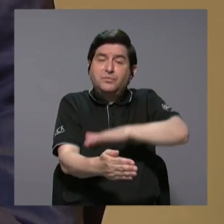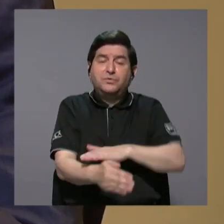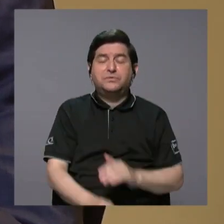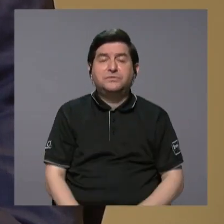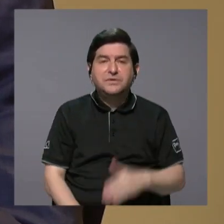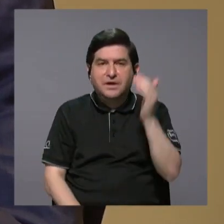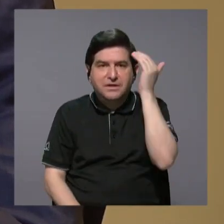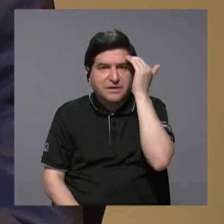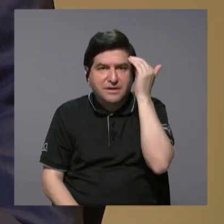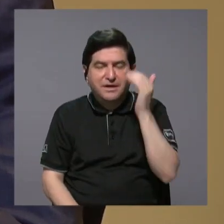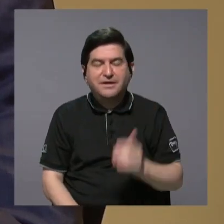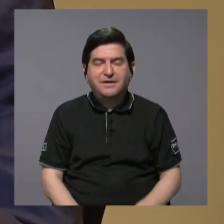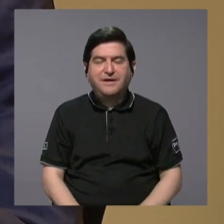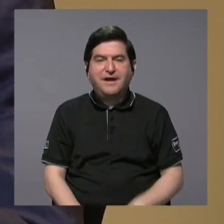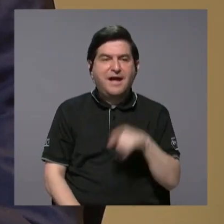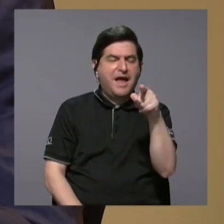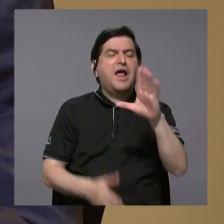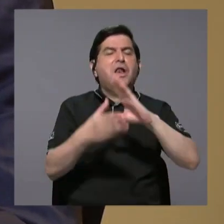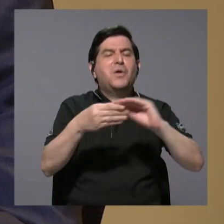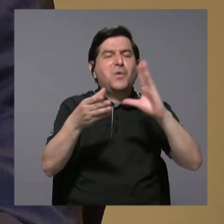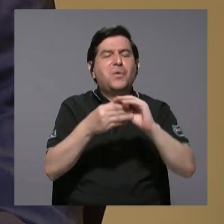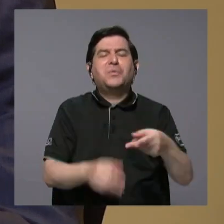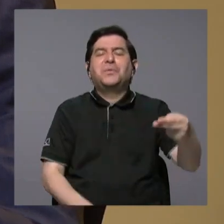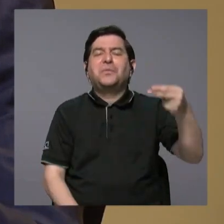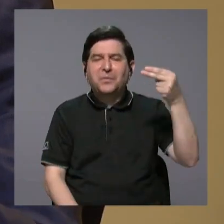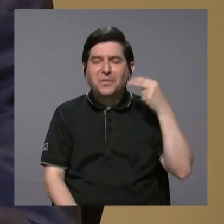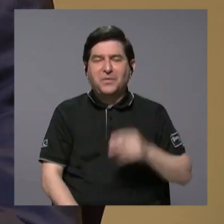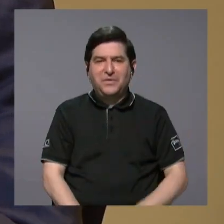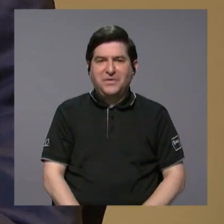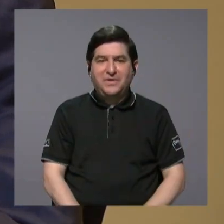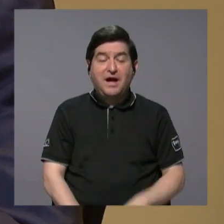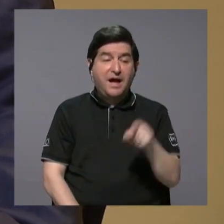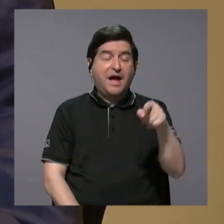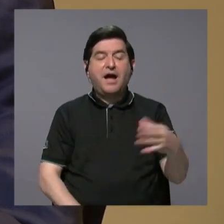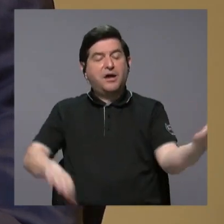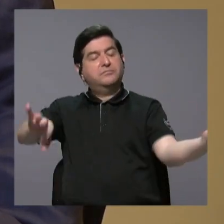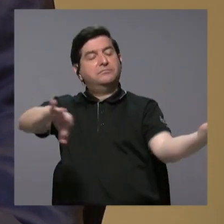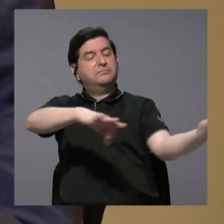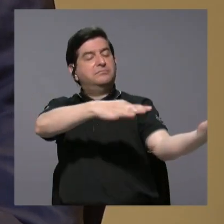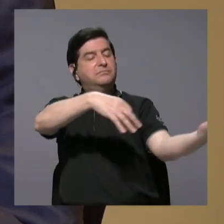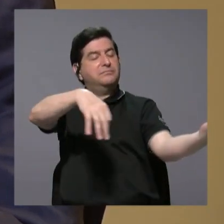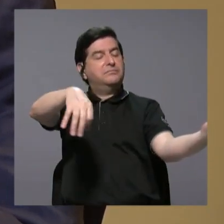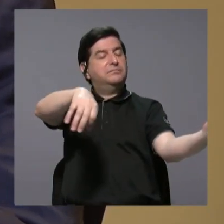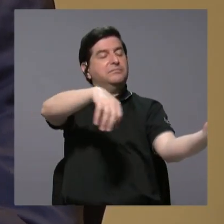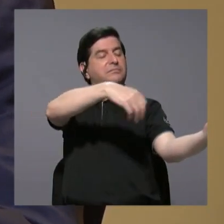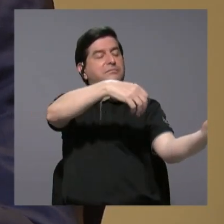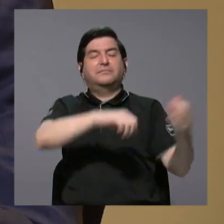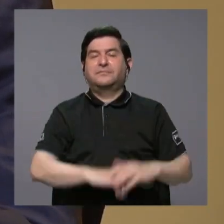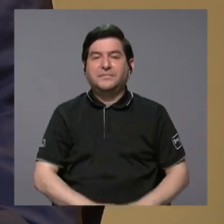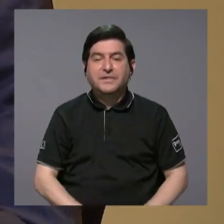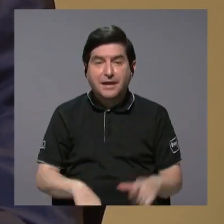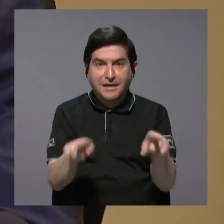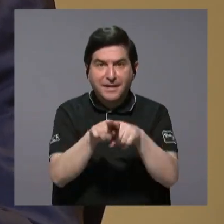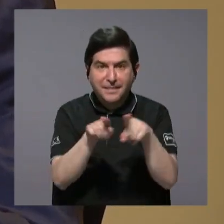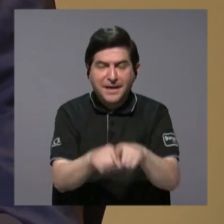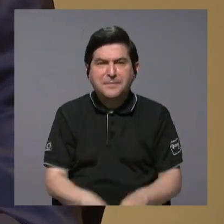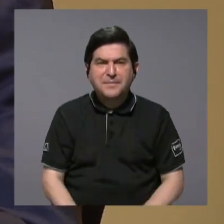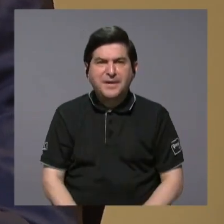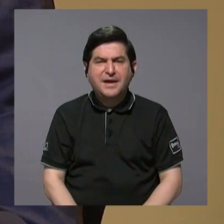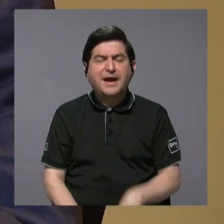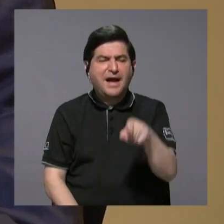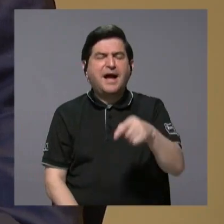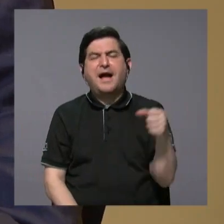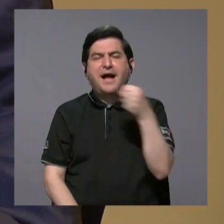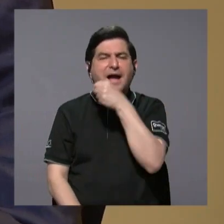había llegado a contar la historia de Pinocho, y él tocaba el violín, y entonces llegó también a enseñar la canción